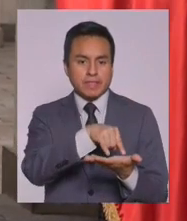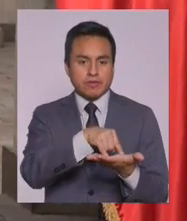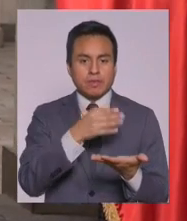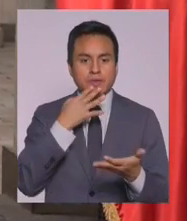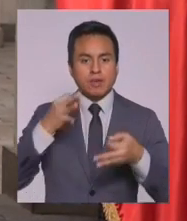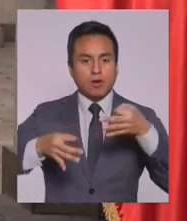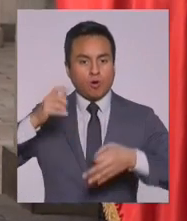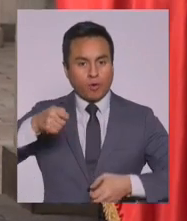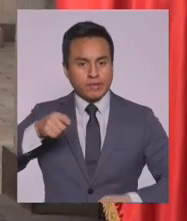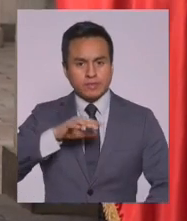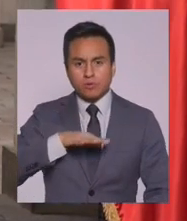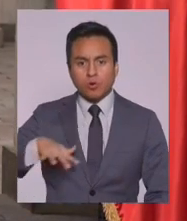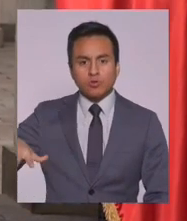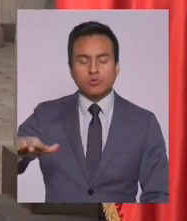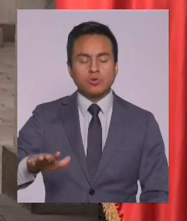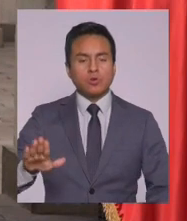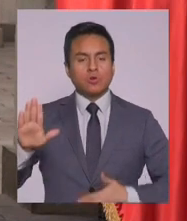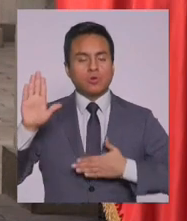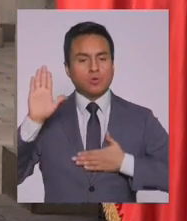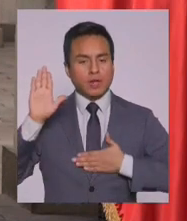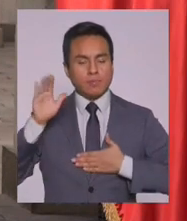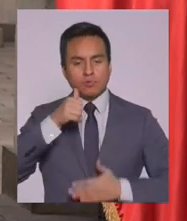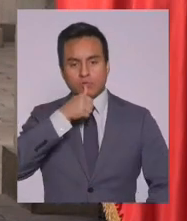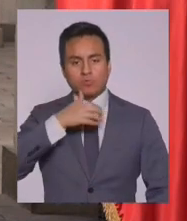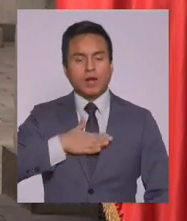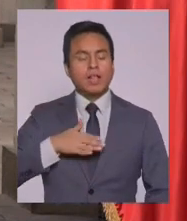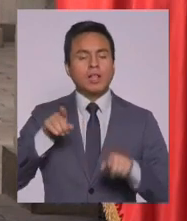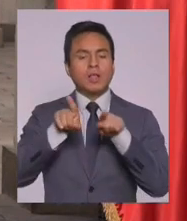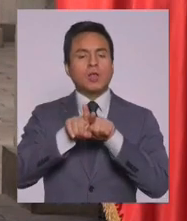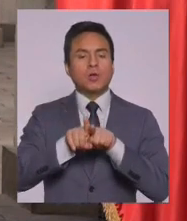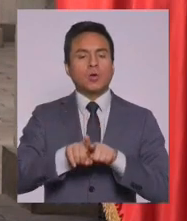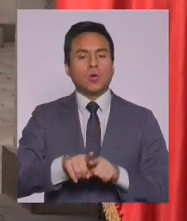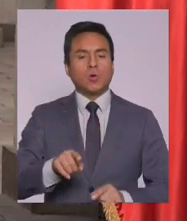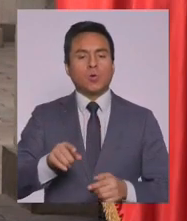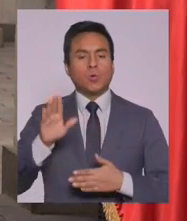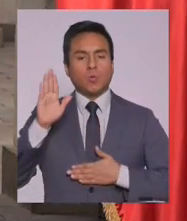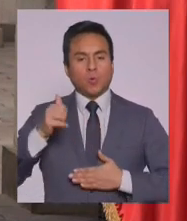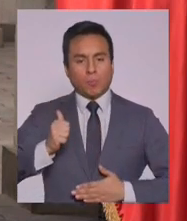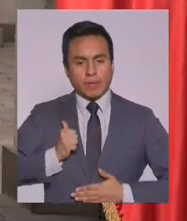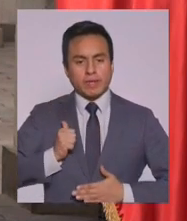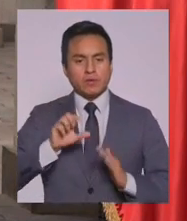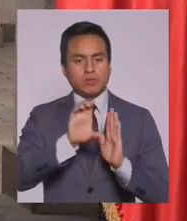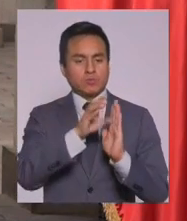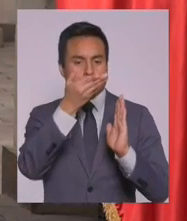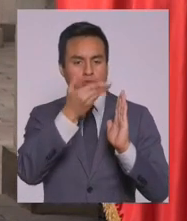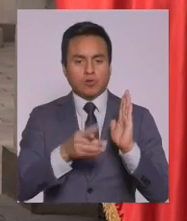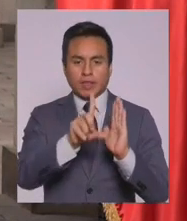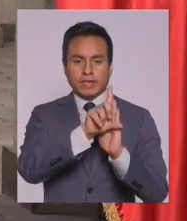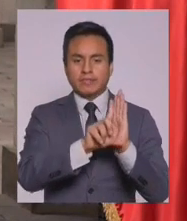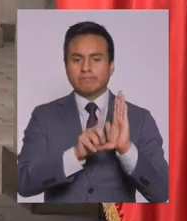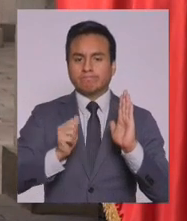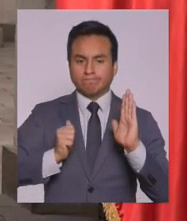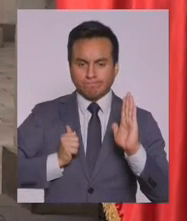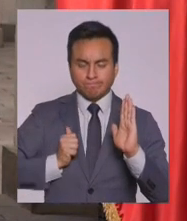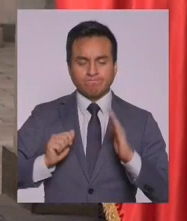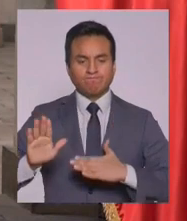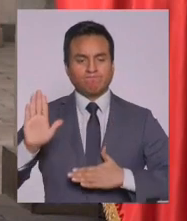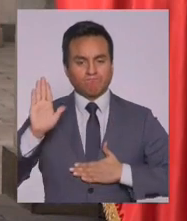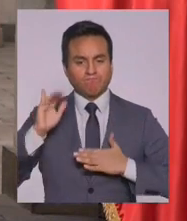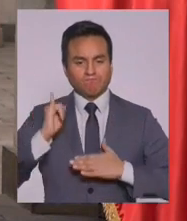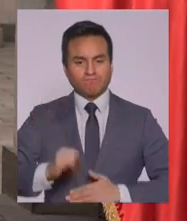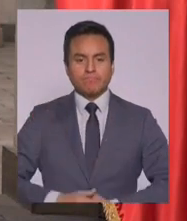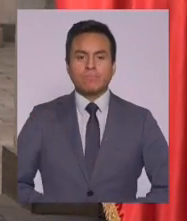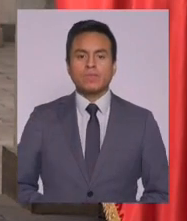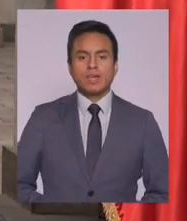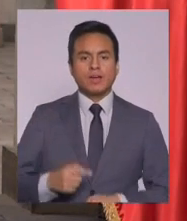jueces, juramos cumplir y hacer cumplir la Constitución y las leyes. En